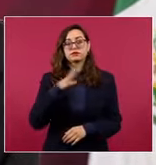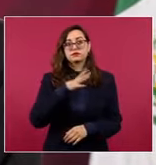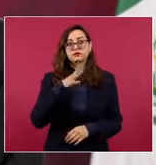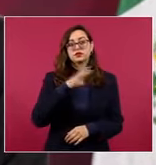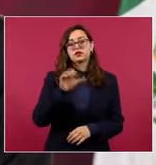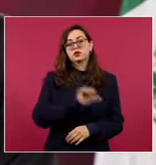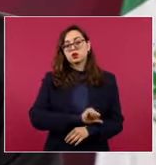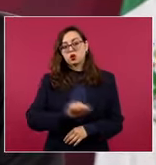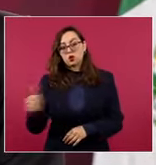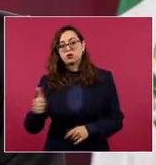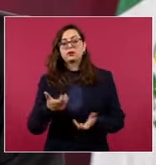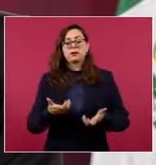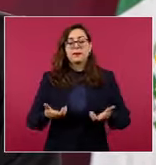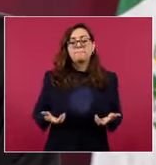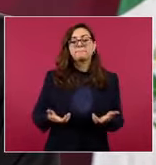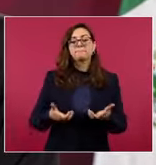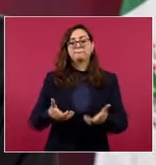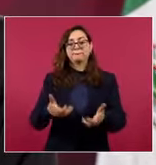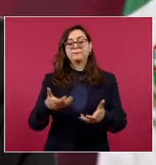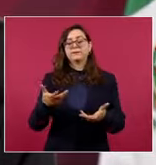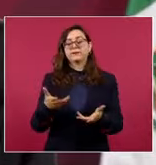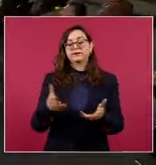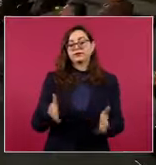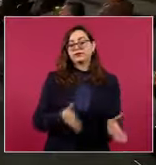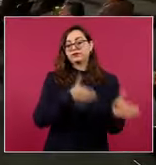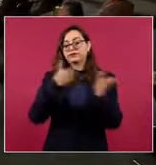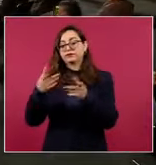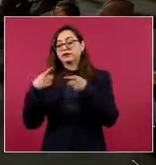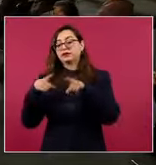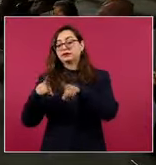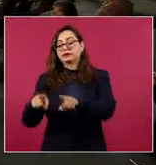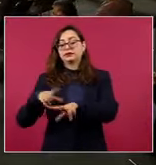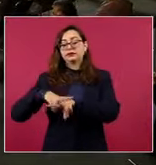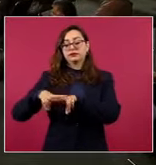del libramiento ferroviario de Nogales.